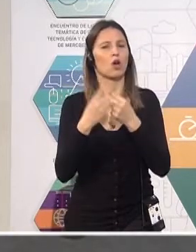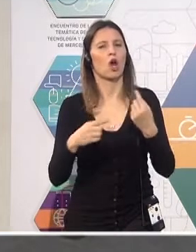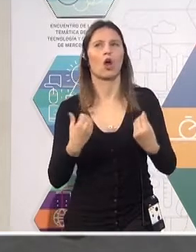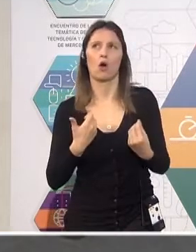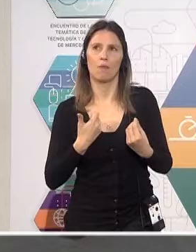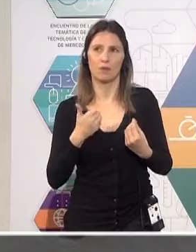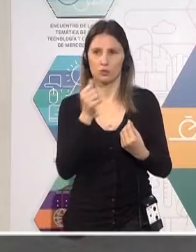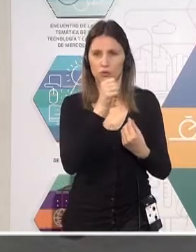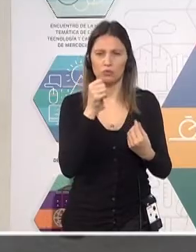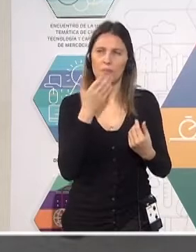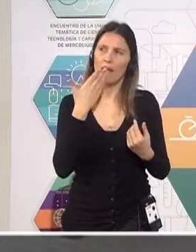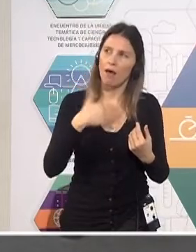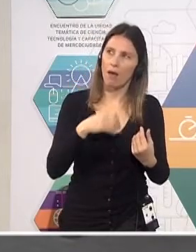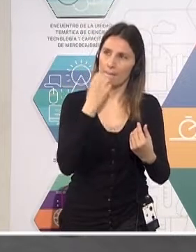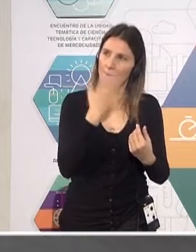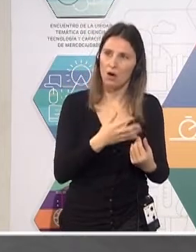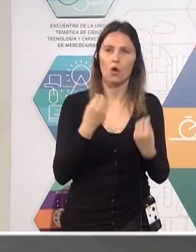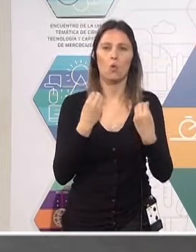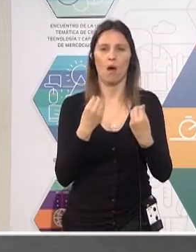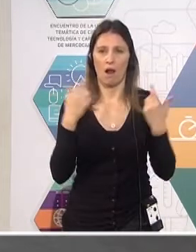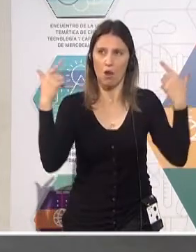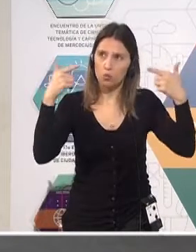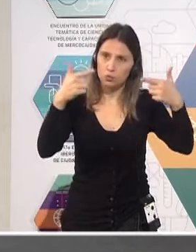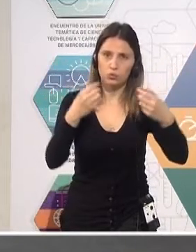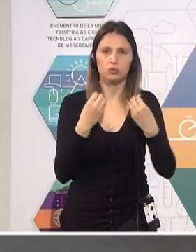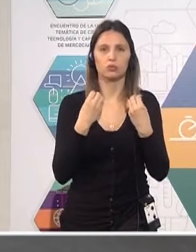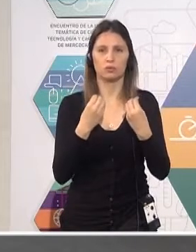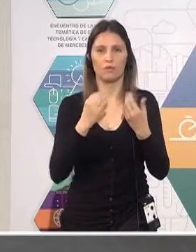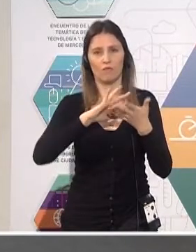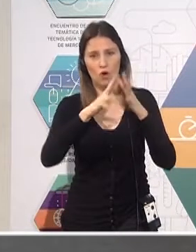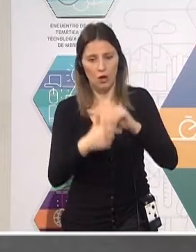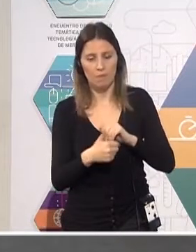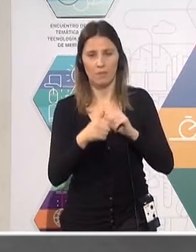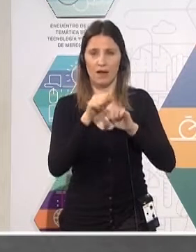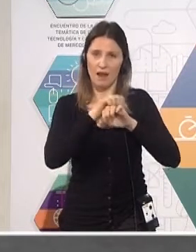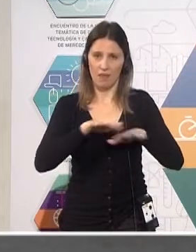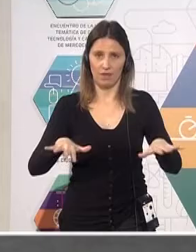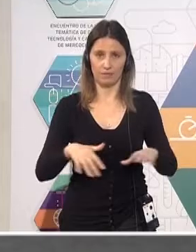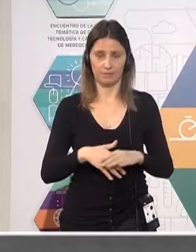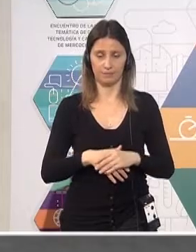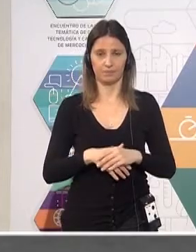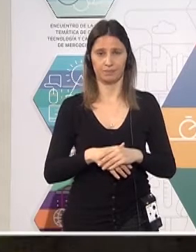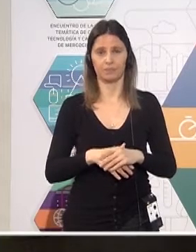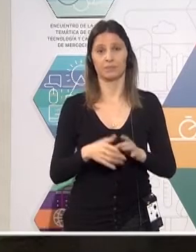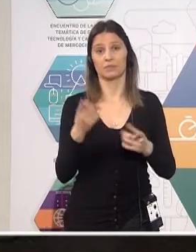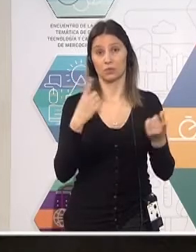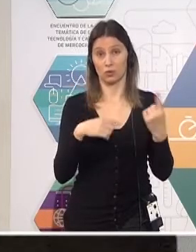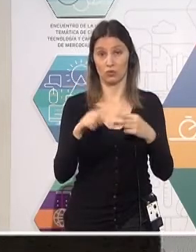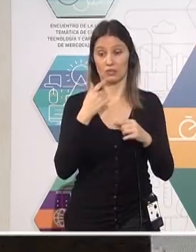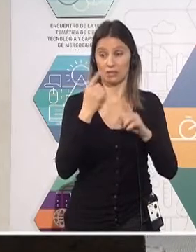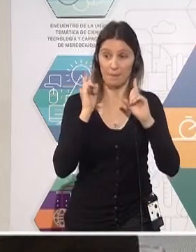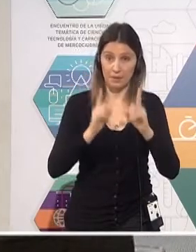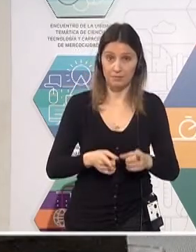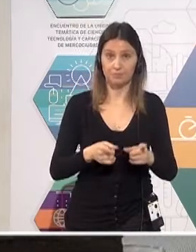para entender un poco mejor estas nuevas tecnologías y estos nuevos tipos de redes así que en definitiva también